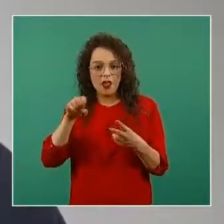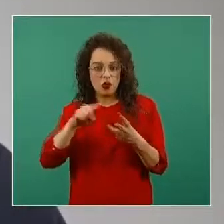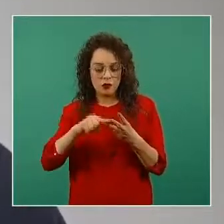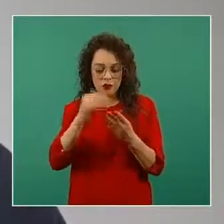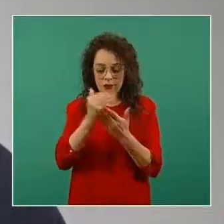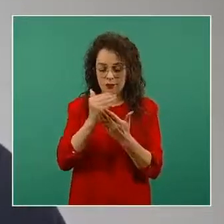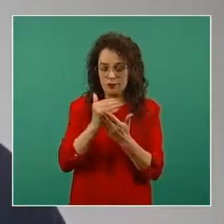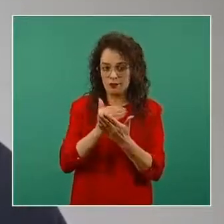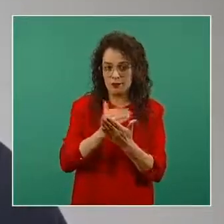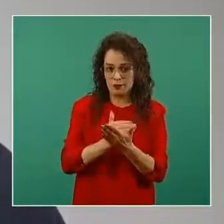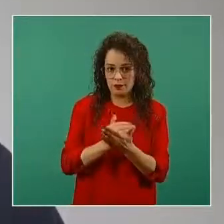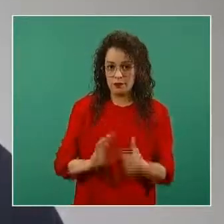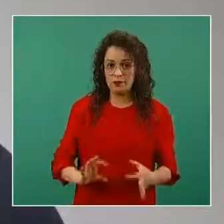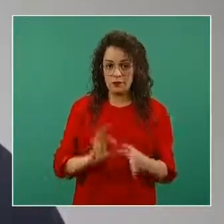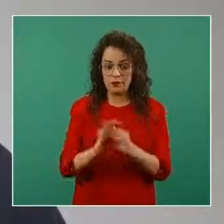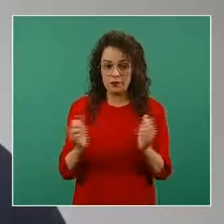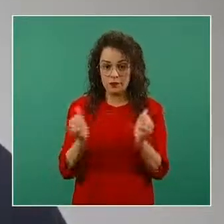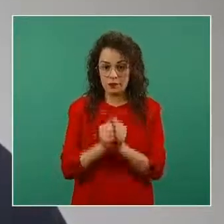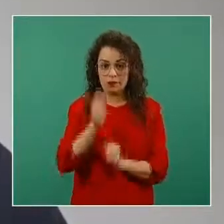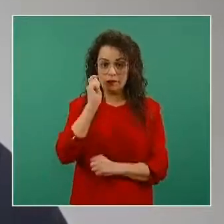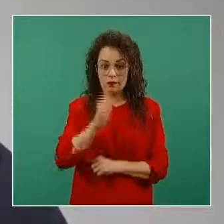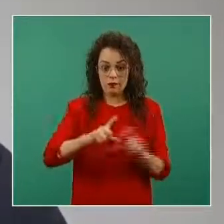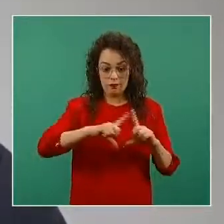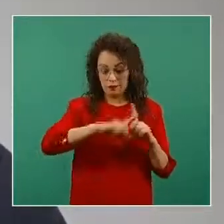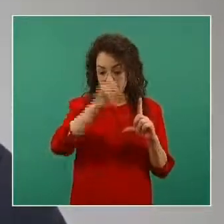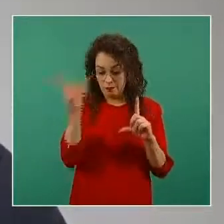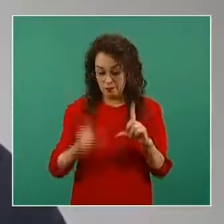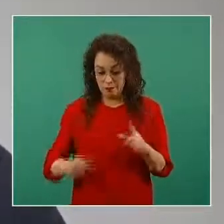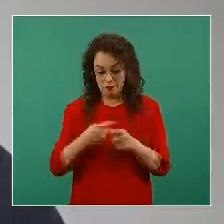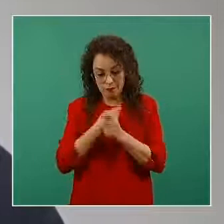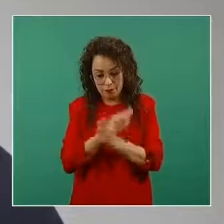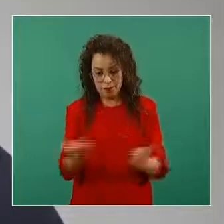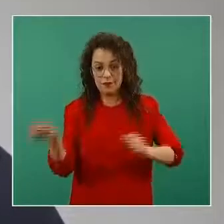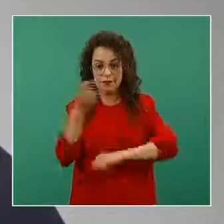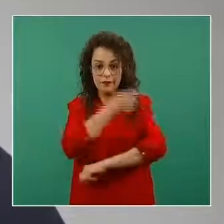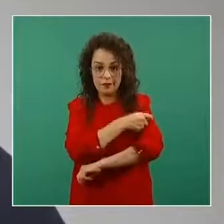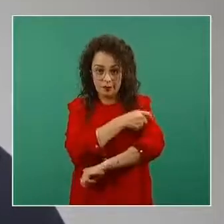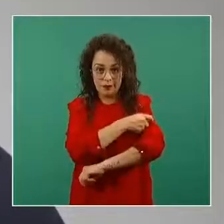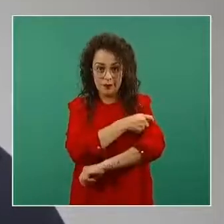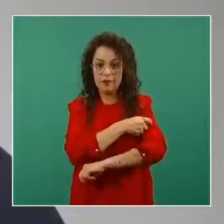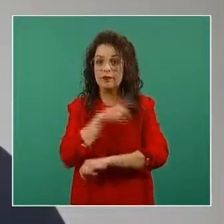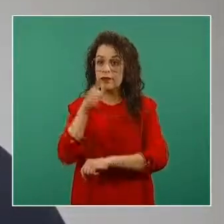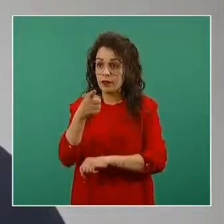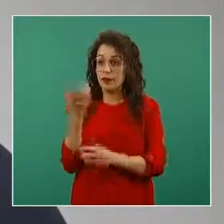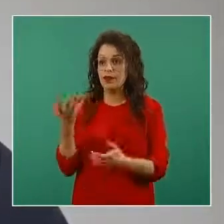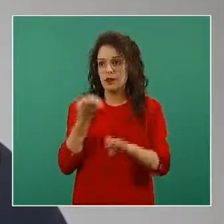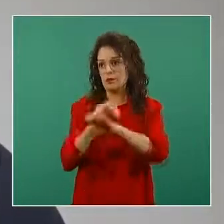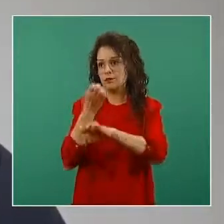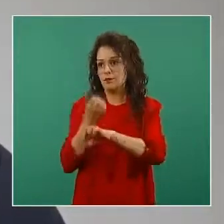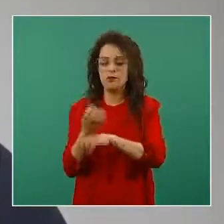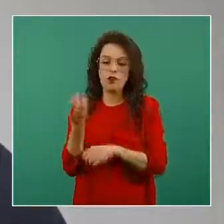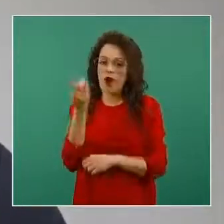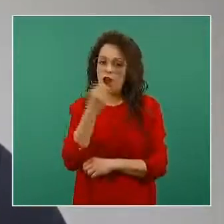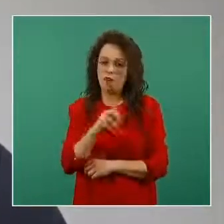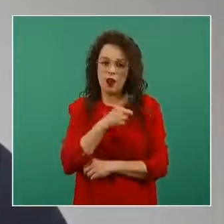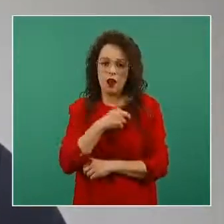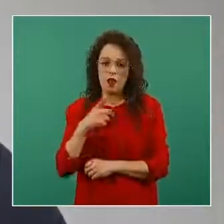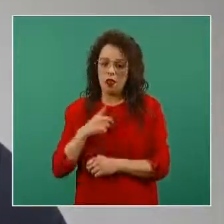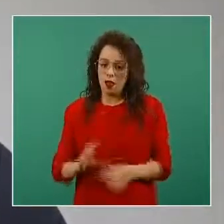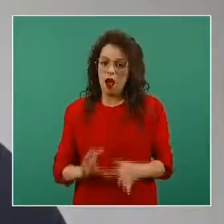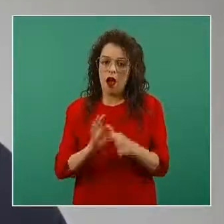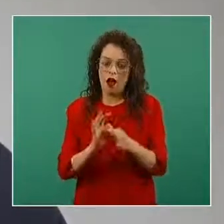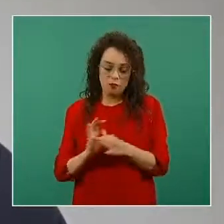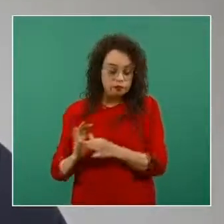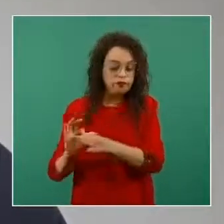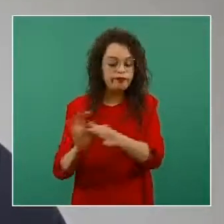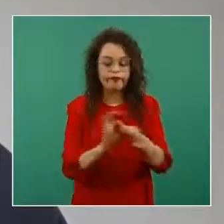Nacional de Vacunación, las entidades federativas obviamente entran como parte de la operación. Para que esta coordinación se